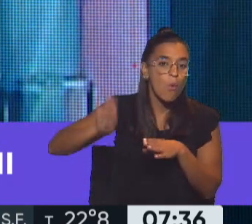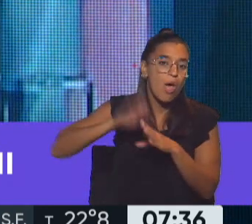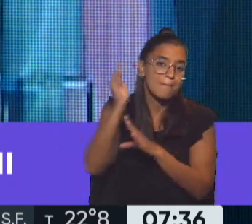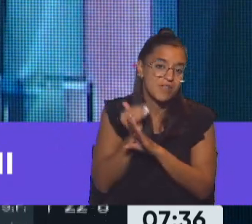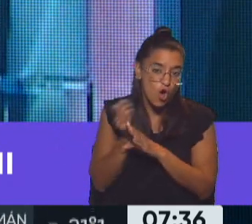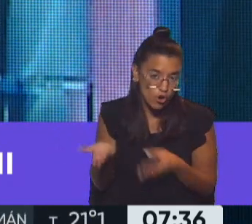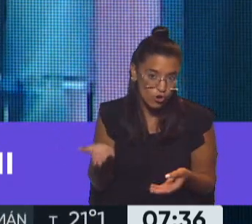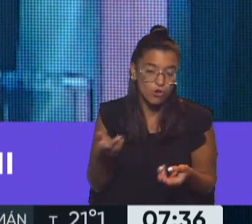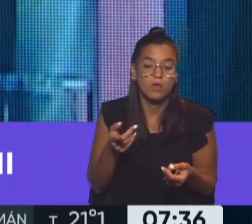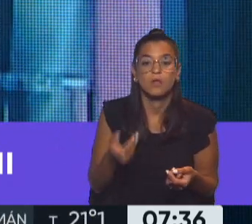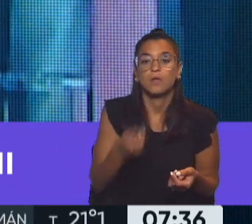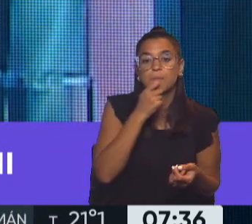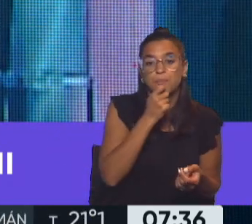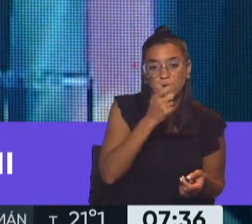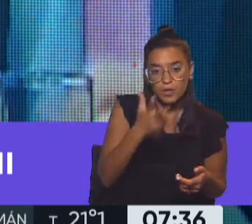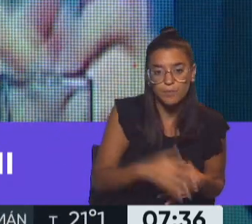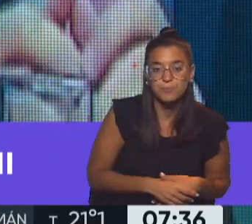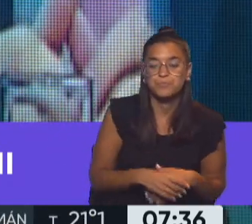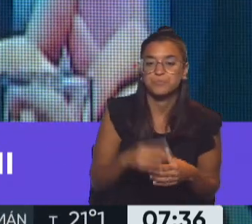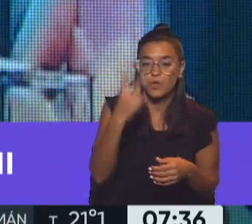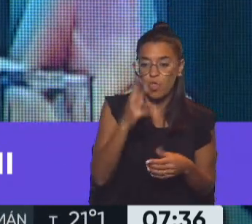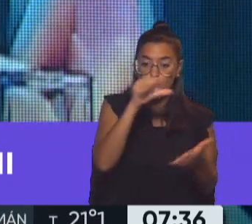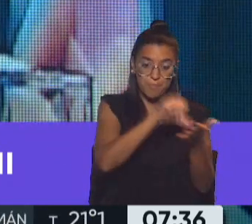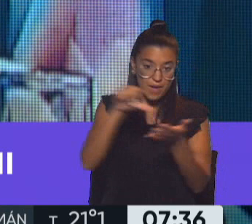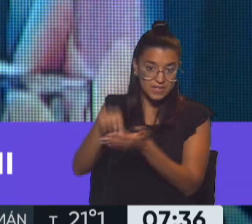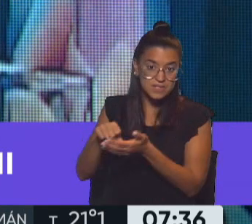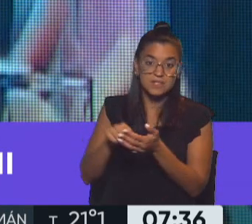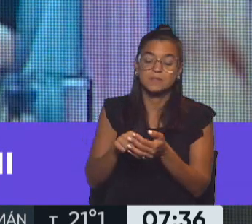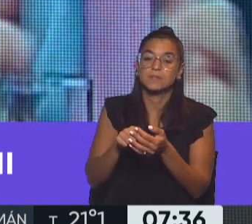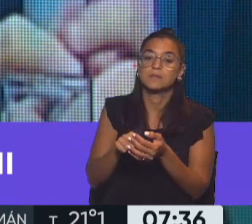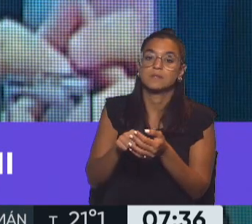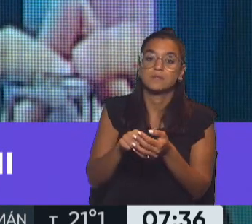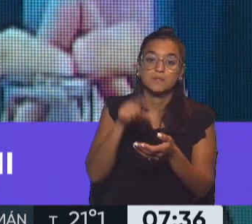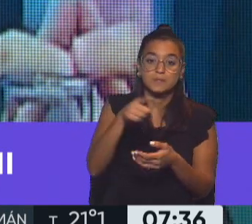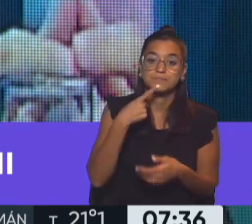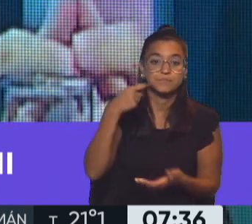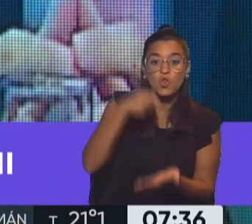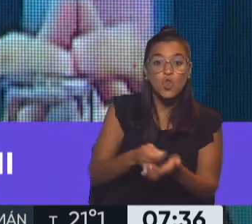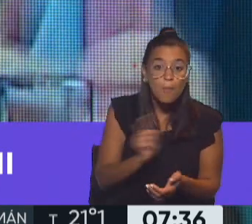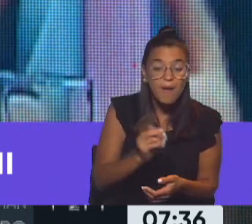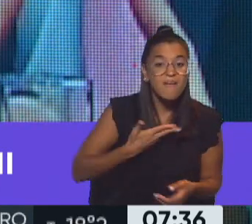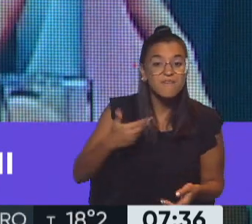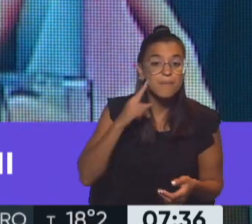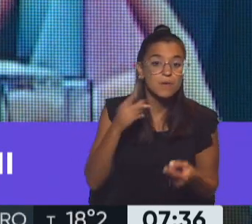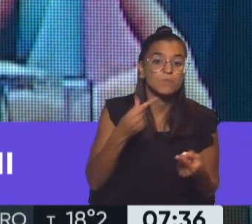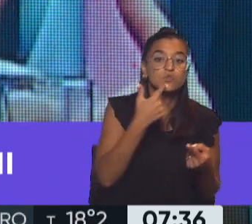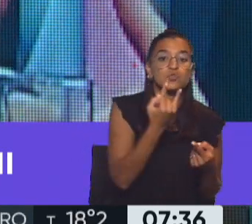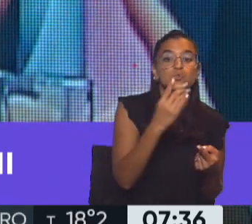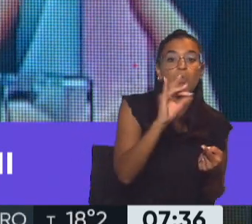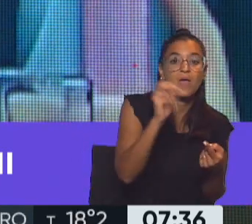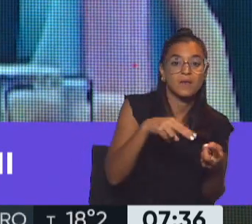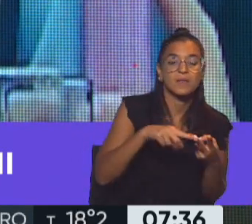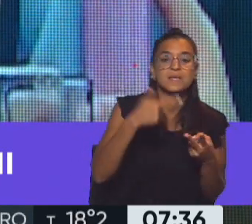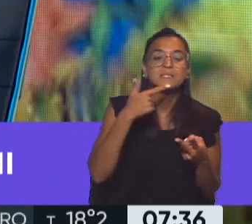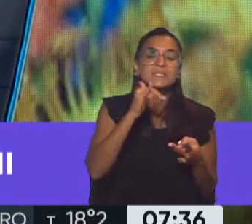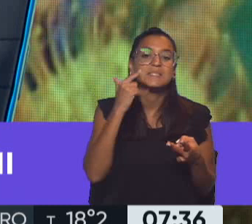más chica. Ahora, por dar un ejemplo, los últimos dos países que cerraron su default con el FMI fueron Sudán y Zimbabue. O sea,